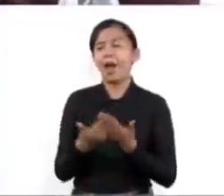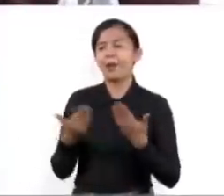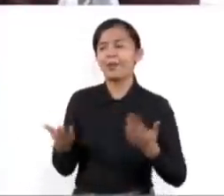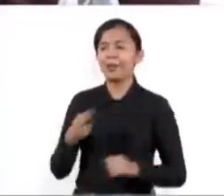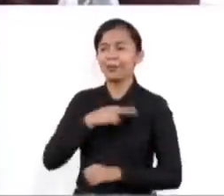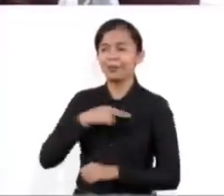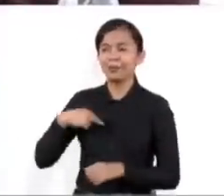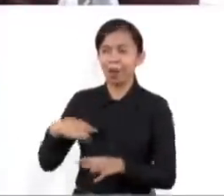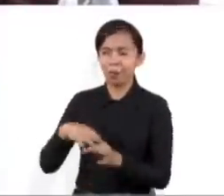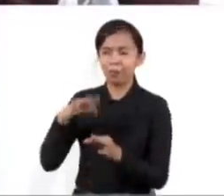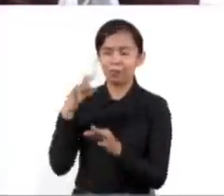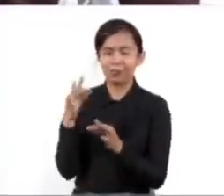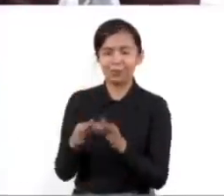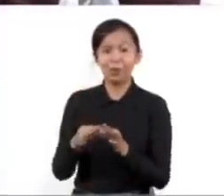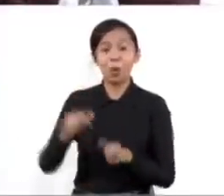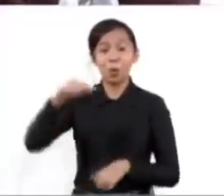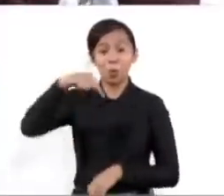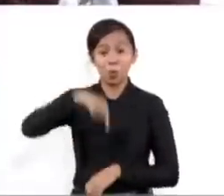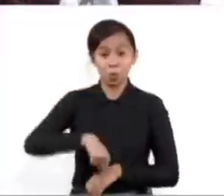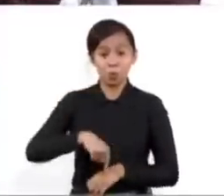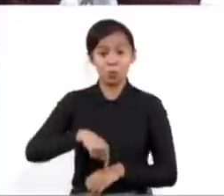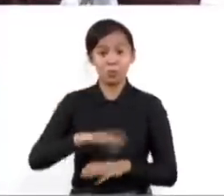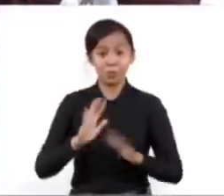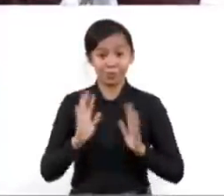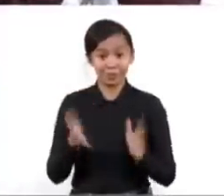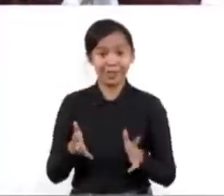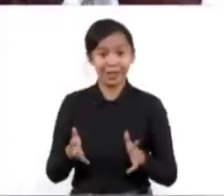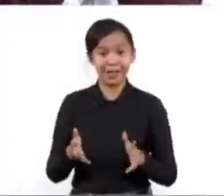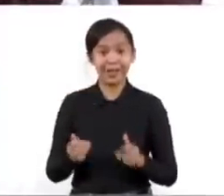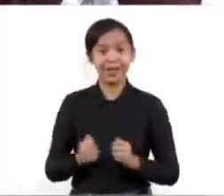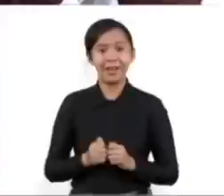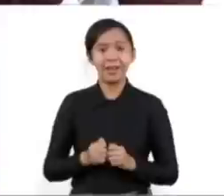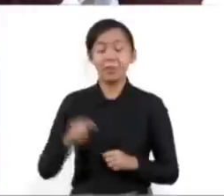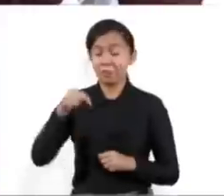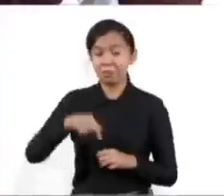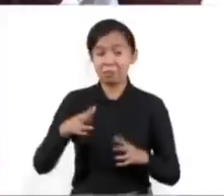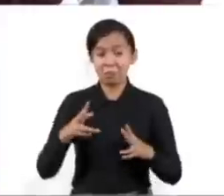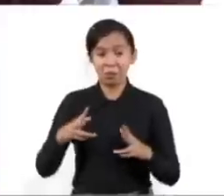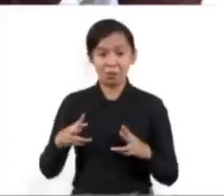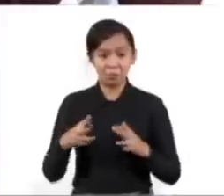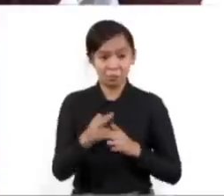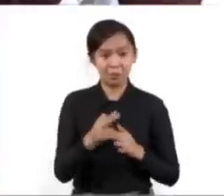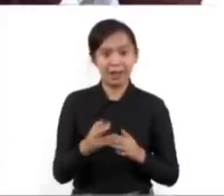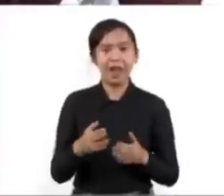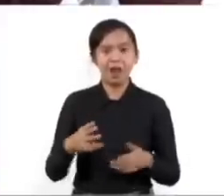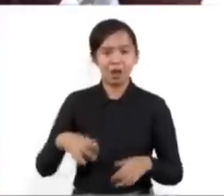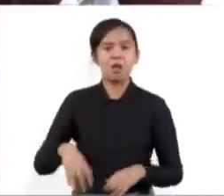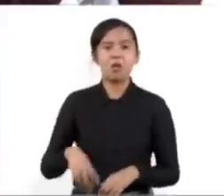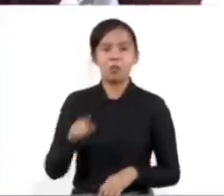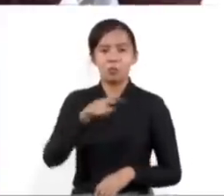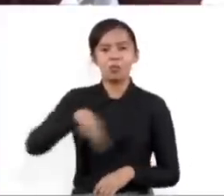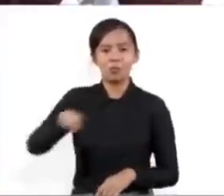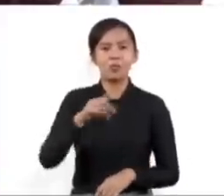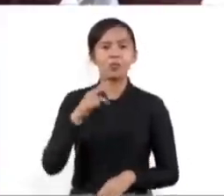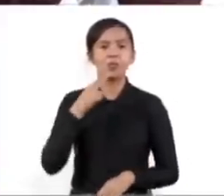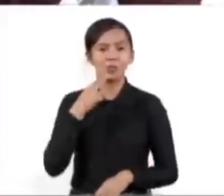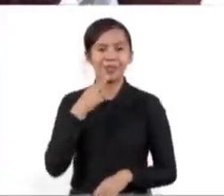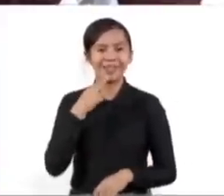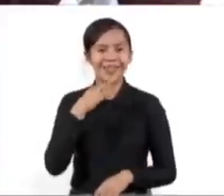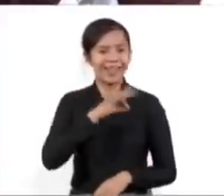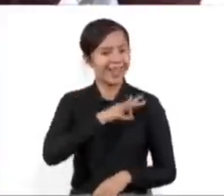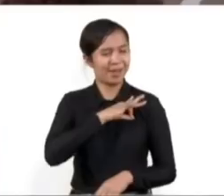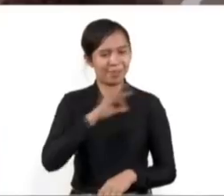haciéndolo realidad. A partir del día de hoy, ¿verdad, Jesús? A partir del día de hoy comienza a funcionar ya este puente, así